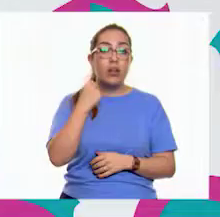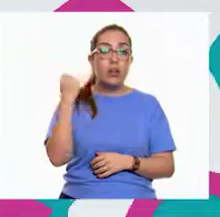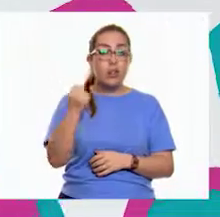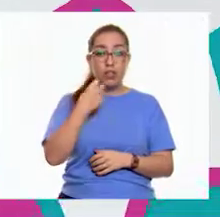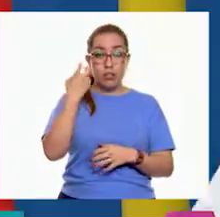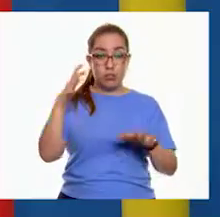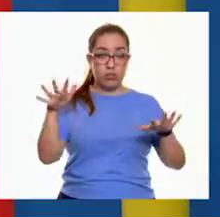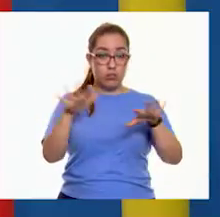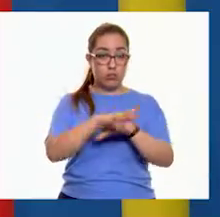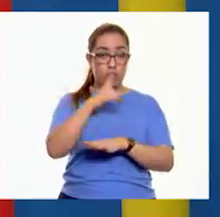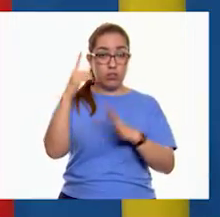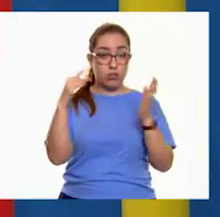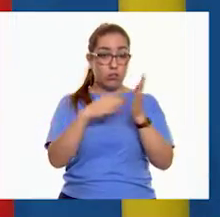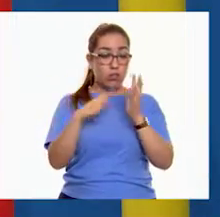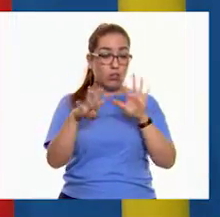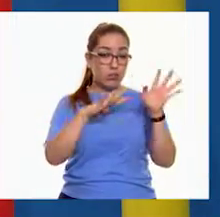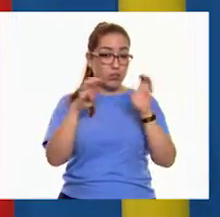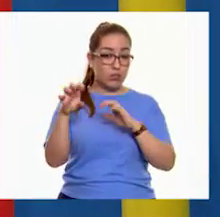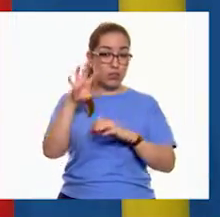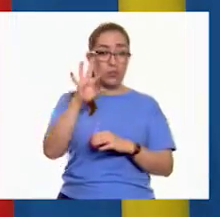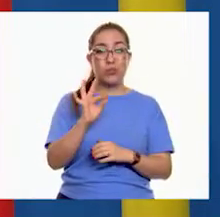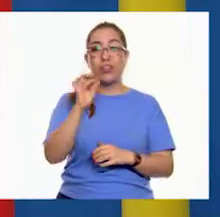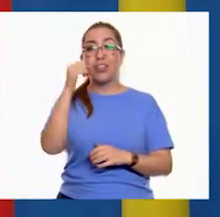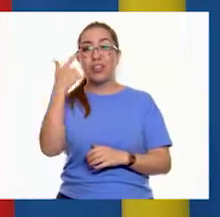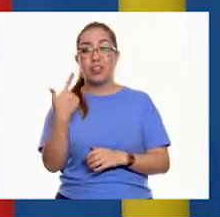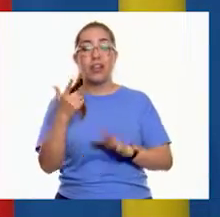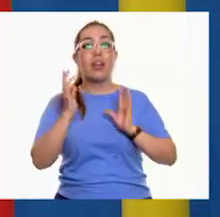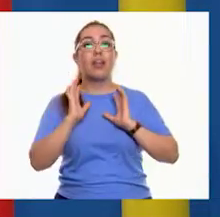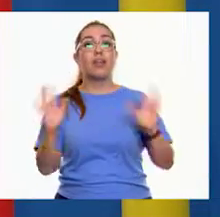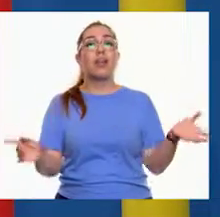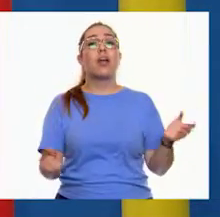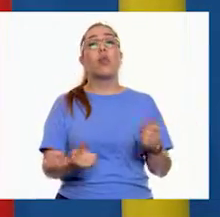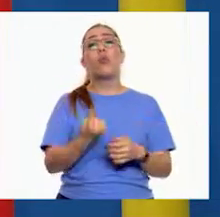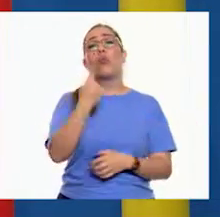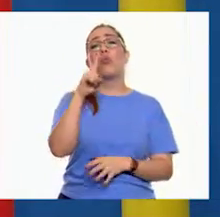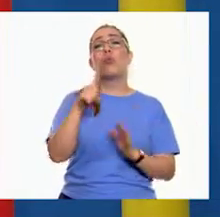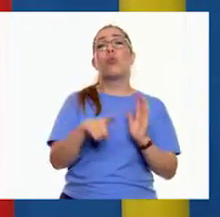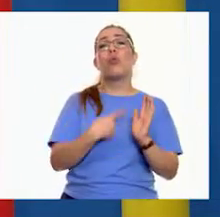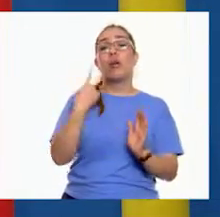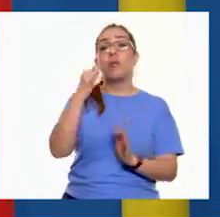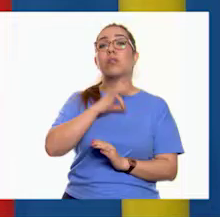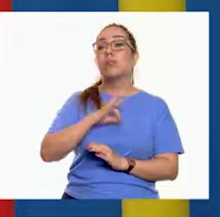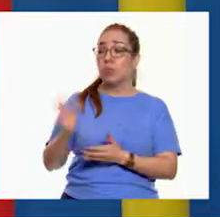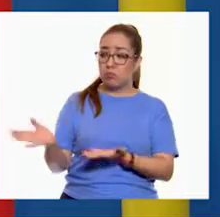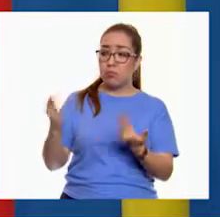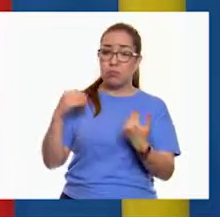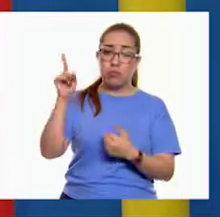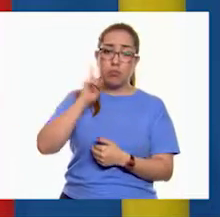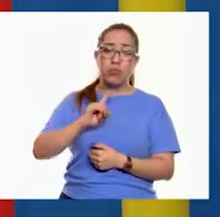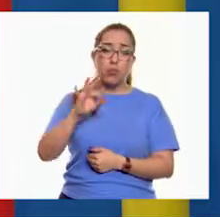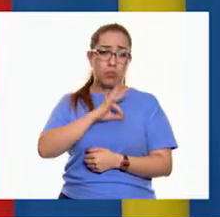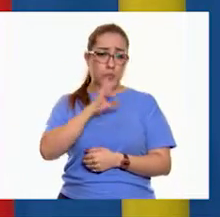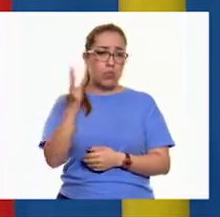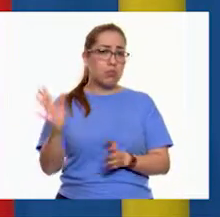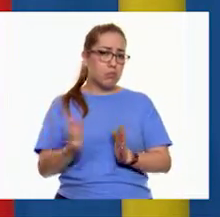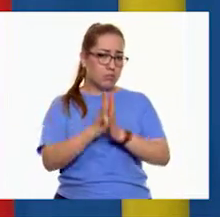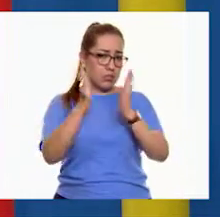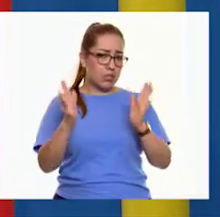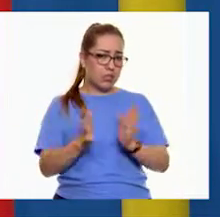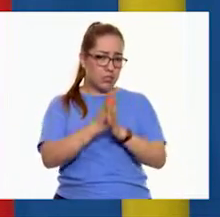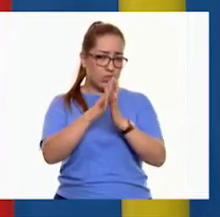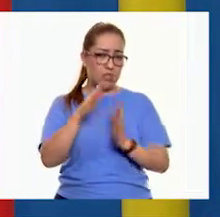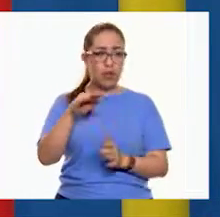1947, cuando por primera vez se abrió la posibilidad de que las mujeres participaran en las elecciones municipales, aunque no